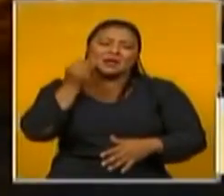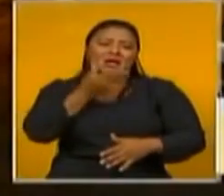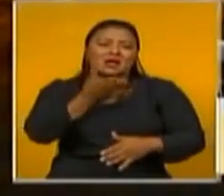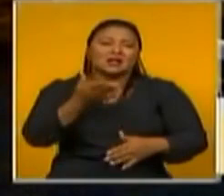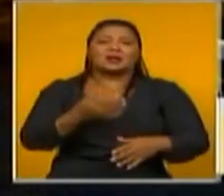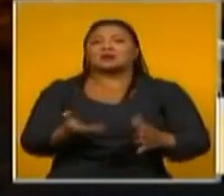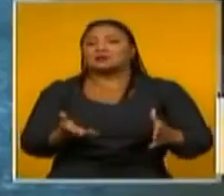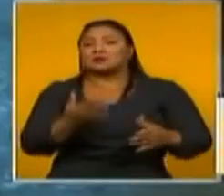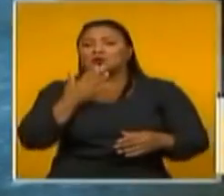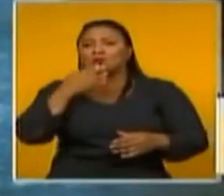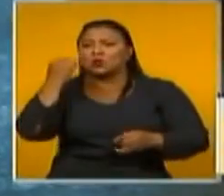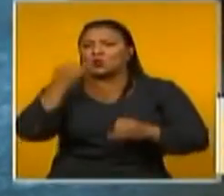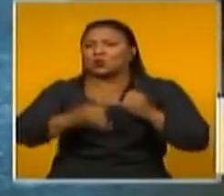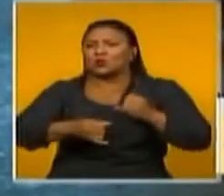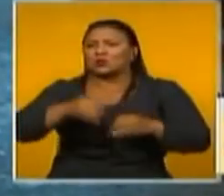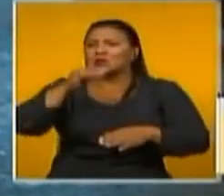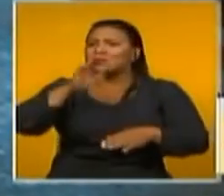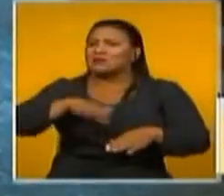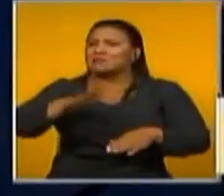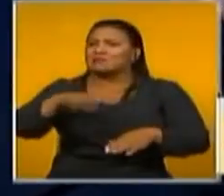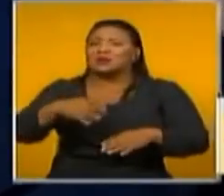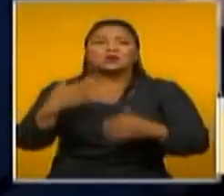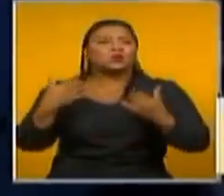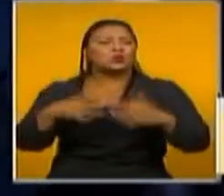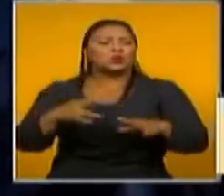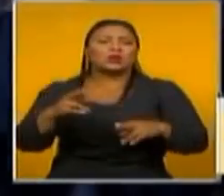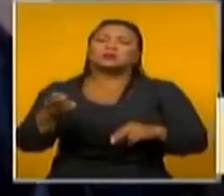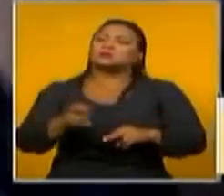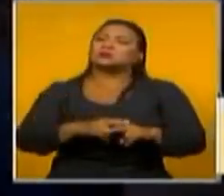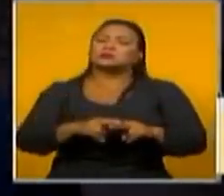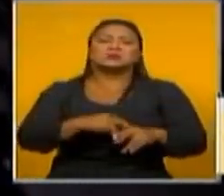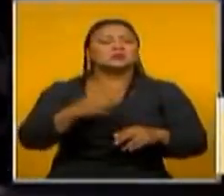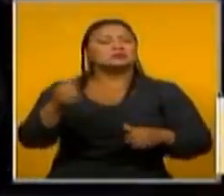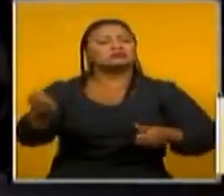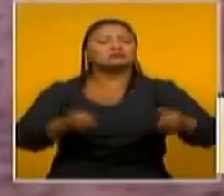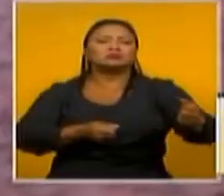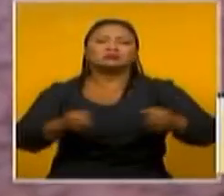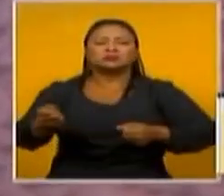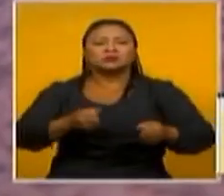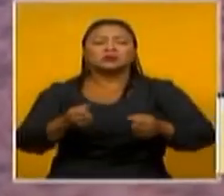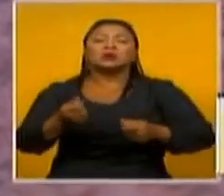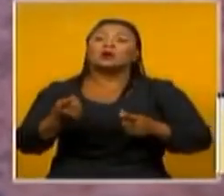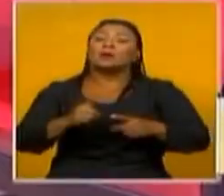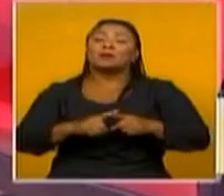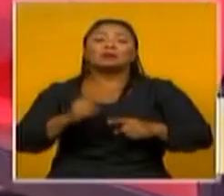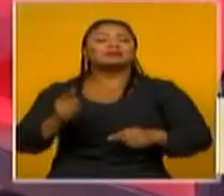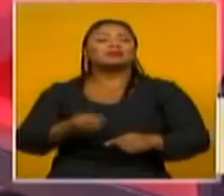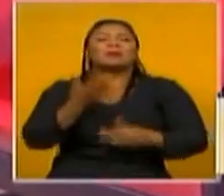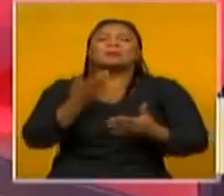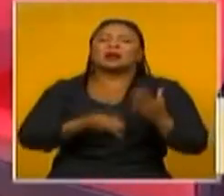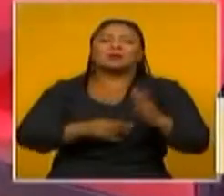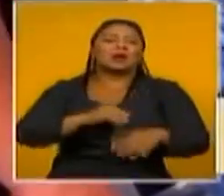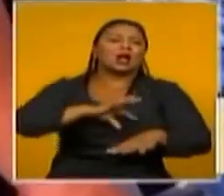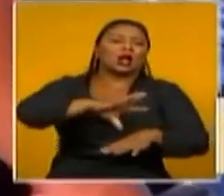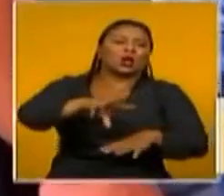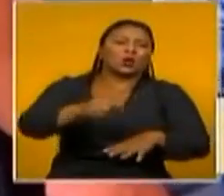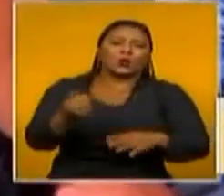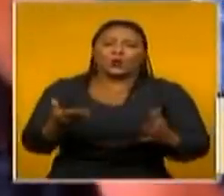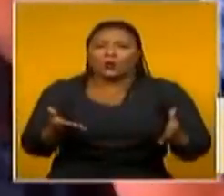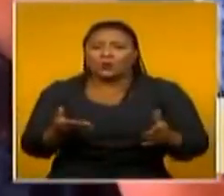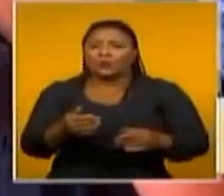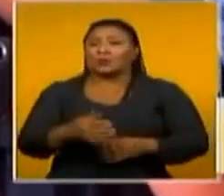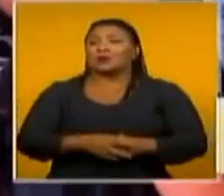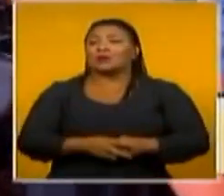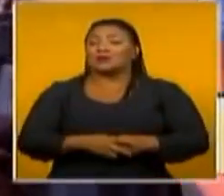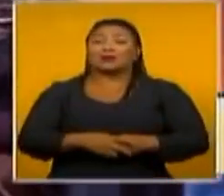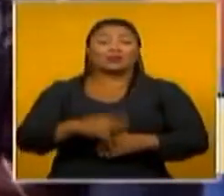En los últimos meses se registraron varios atracos, donde los antisociales usaron vehículos alquilados. Venían asaltando a dos